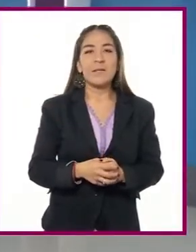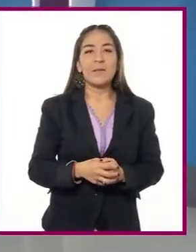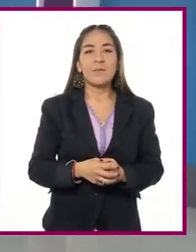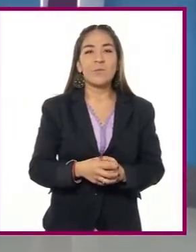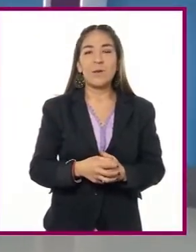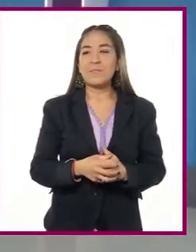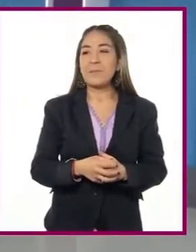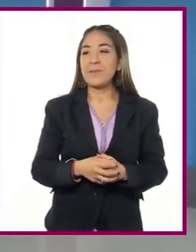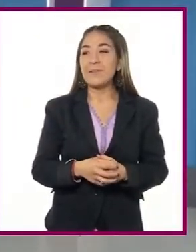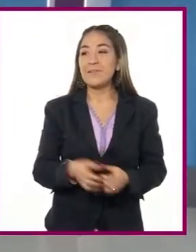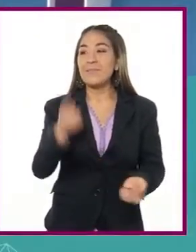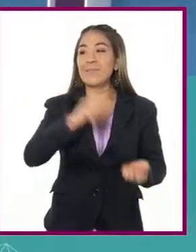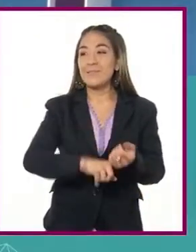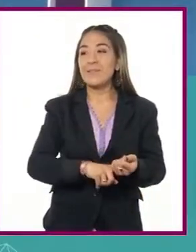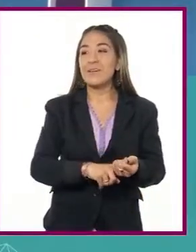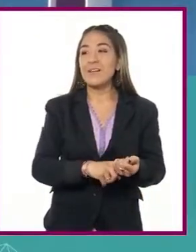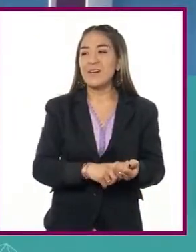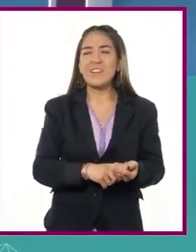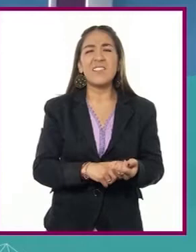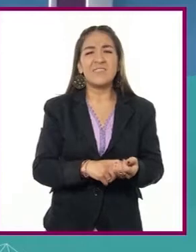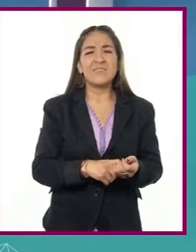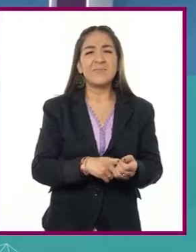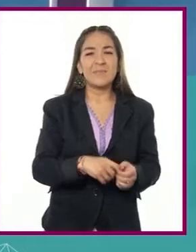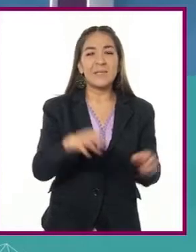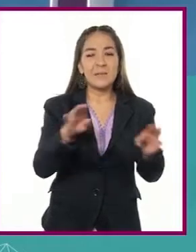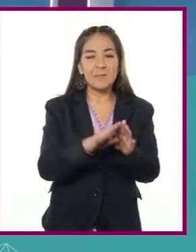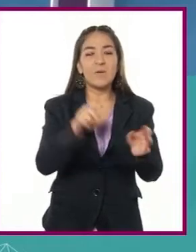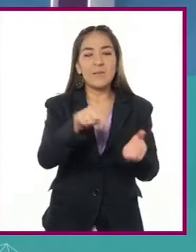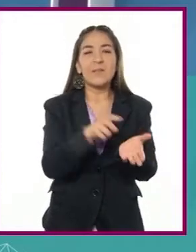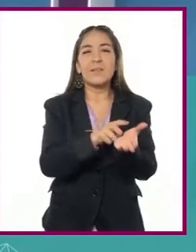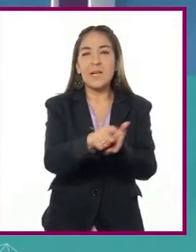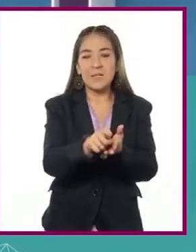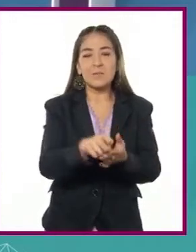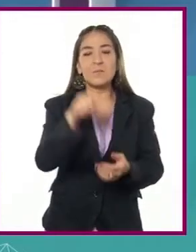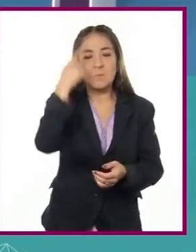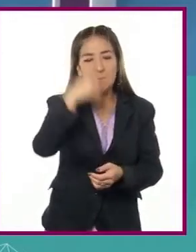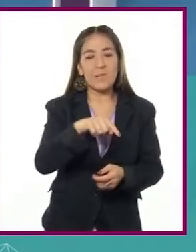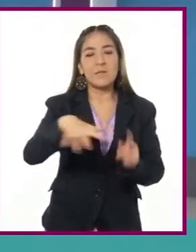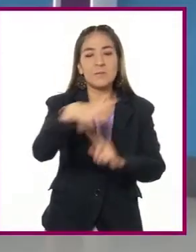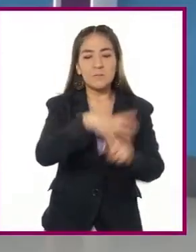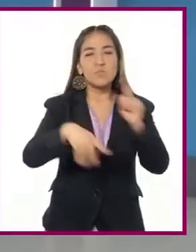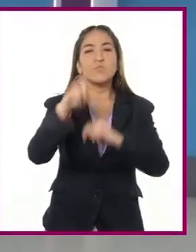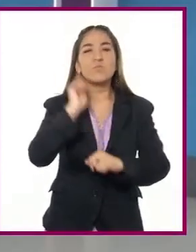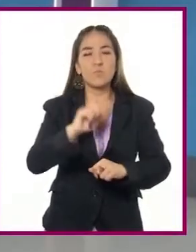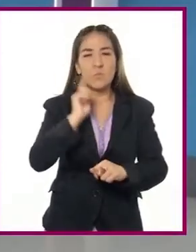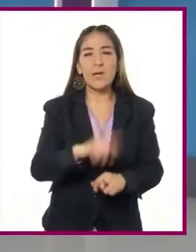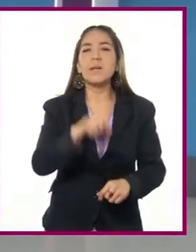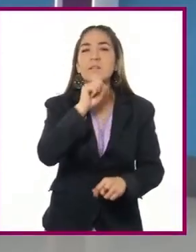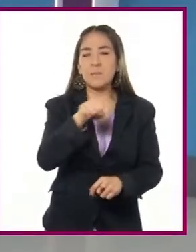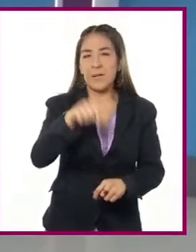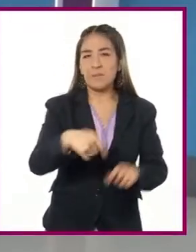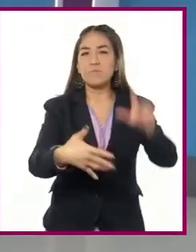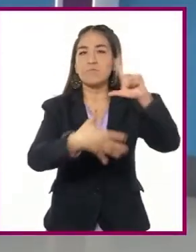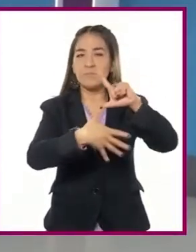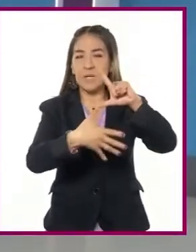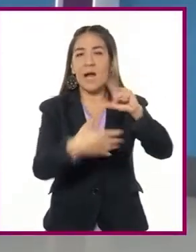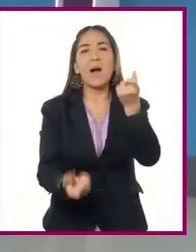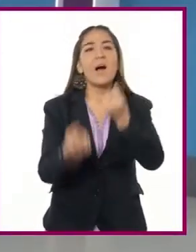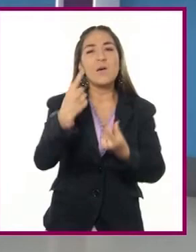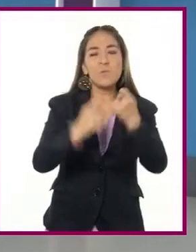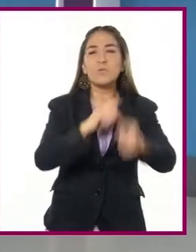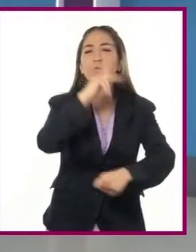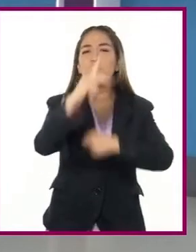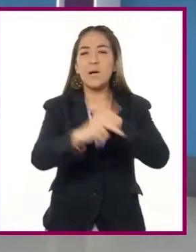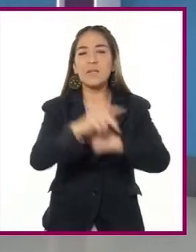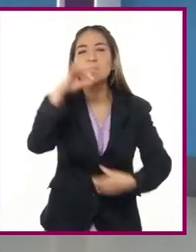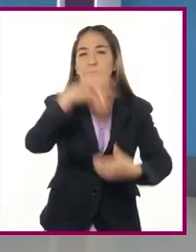Hoy abordaremos un tema titulado La lucha por los derechos de la mujer. En América Latina, algunos países establecieron